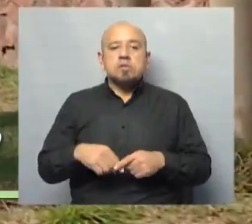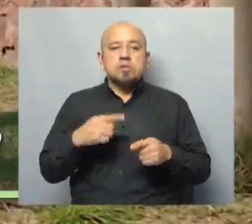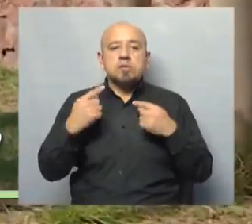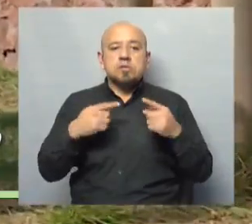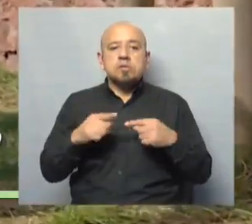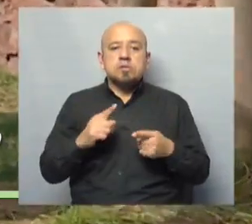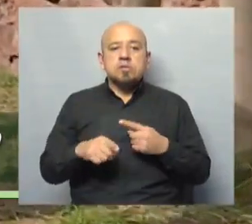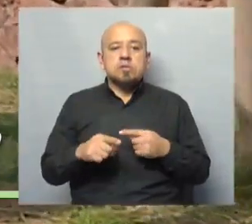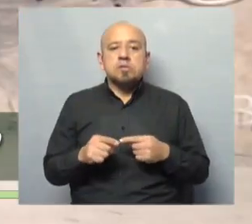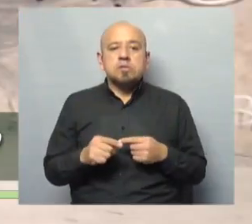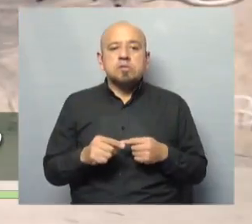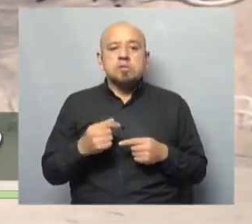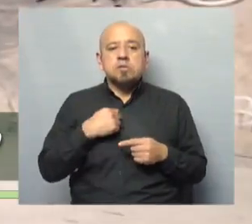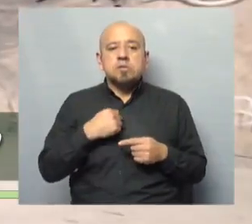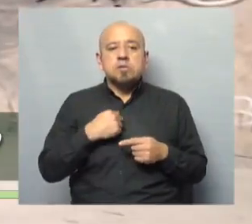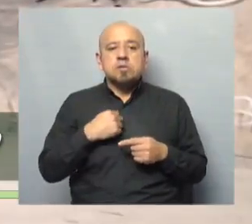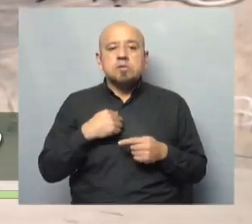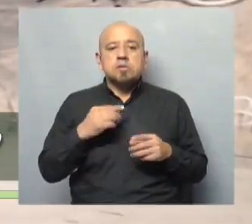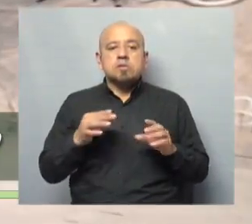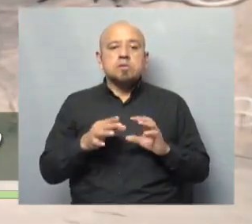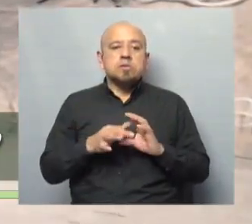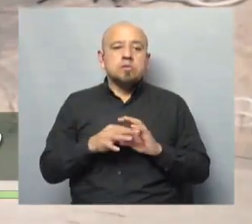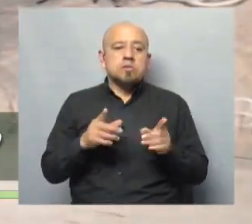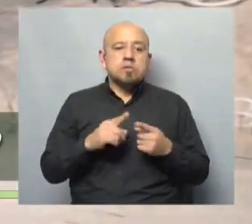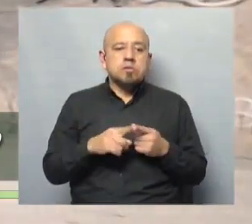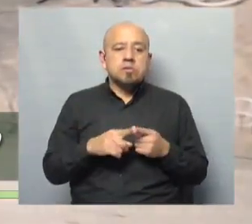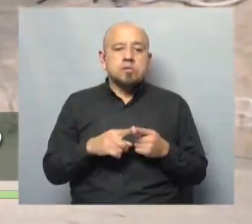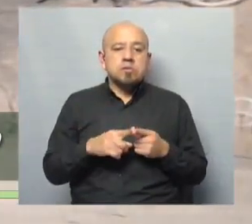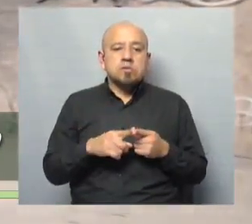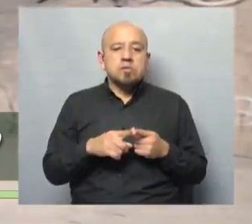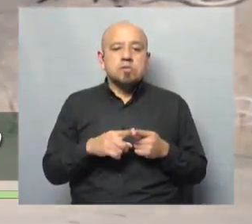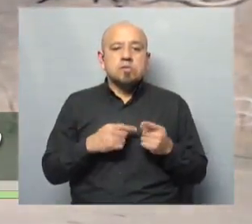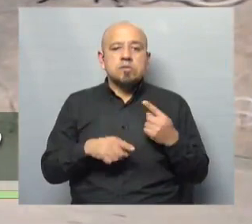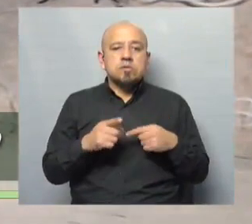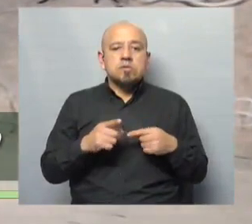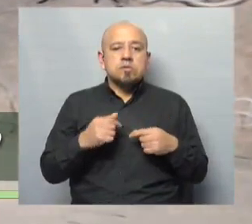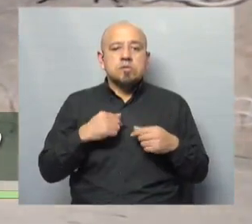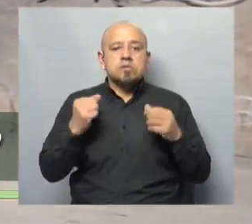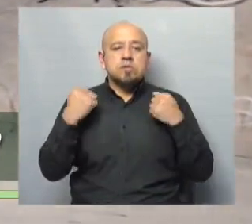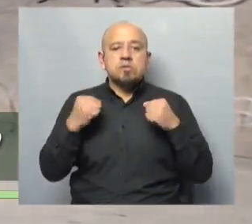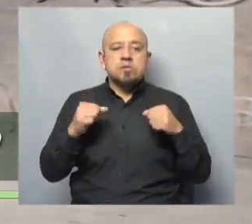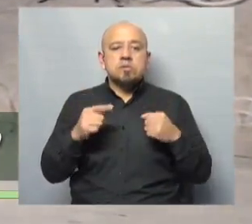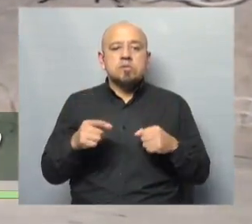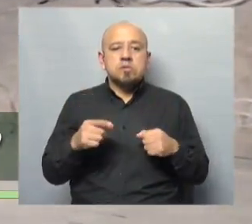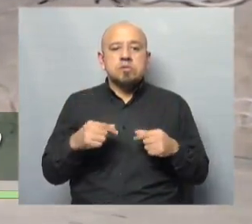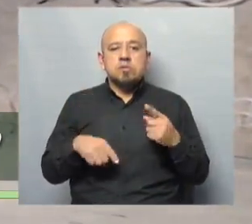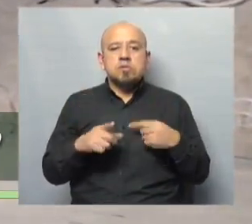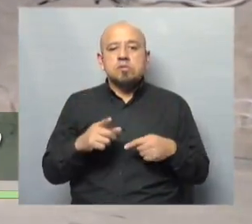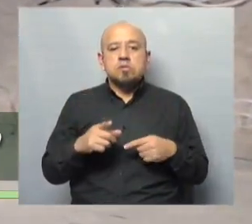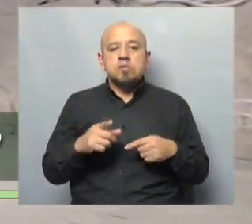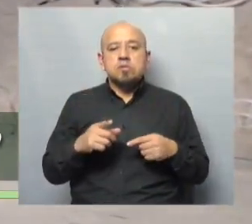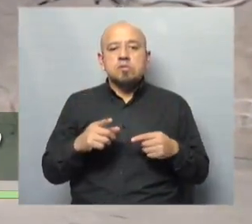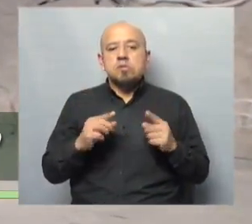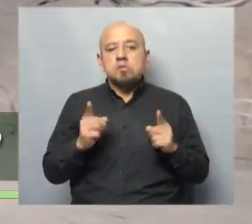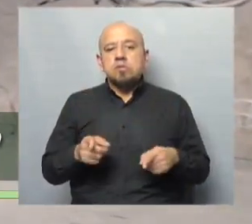la capital y a nosotros nos libera mucho pasamos muy bien es como que también un deporte un hobby y un estilo de vida que también llega a